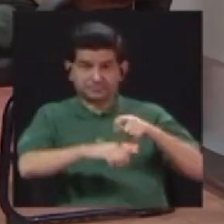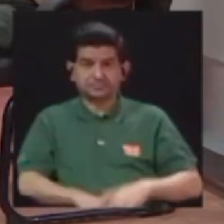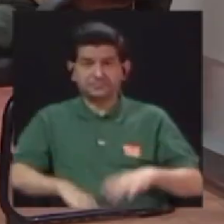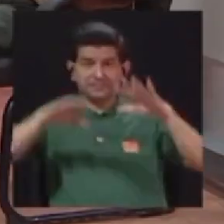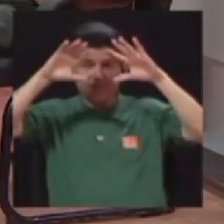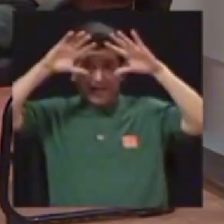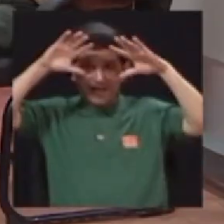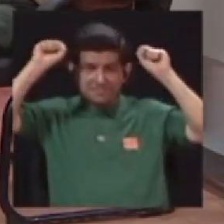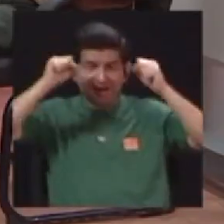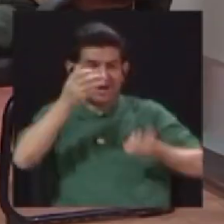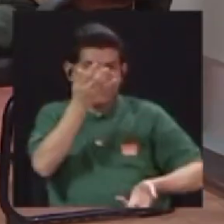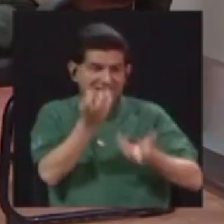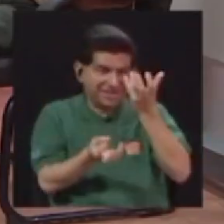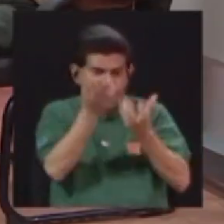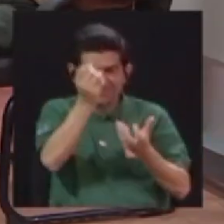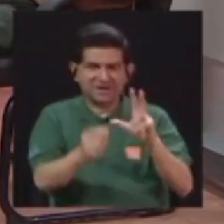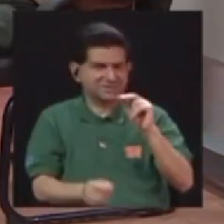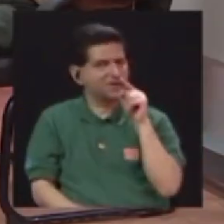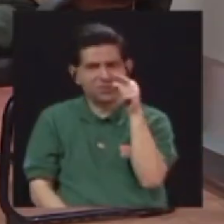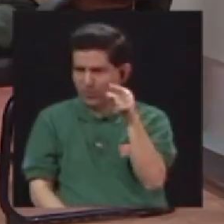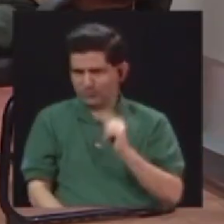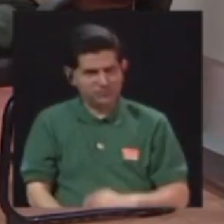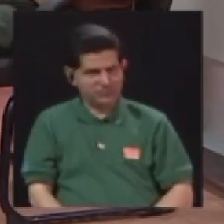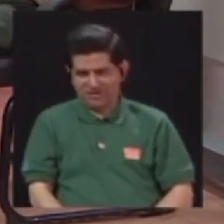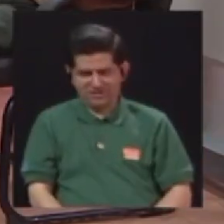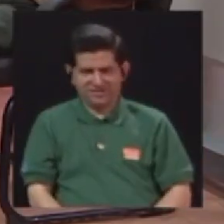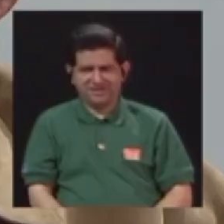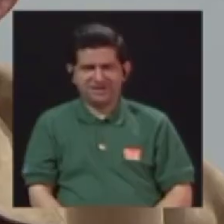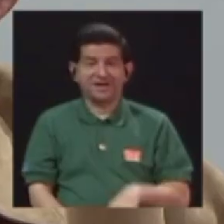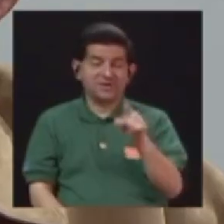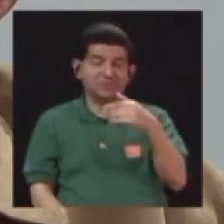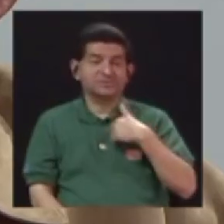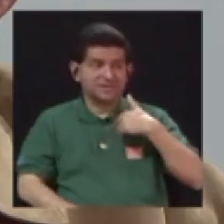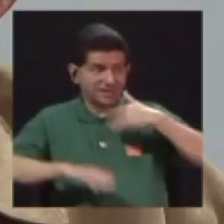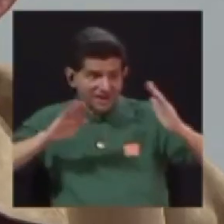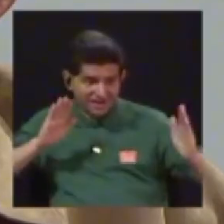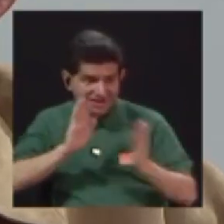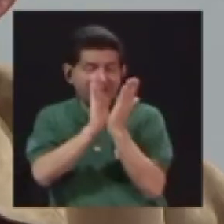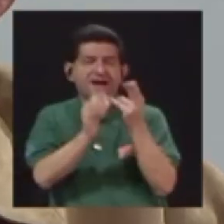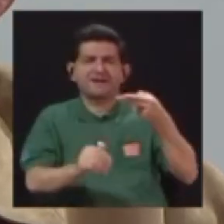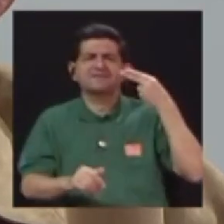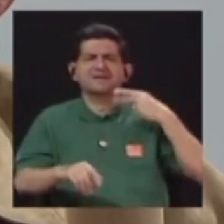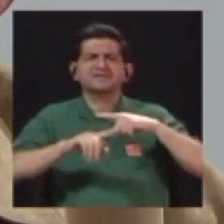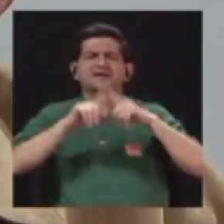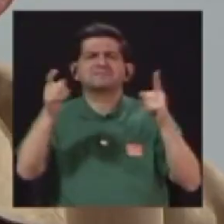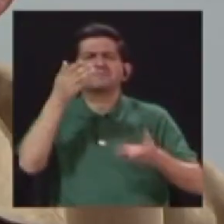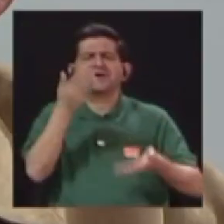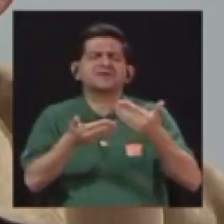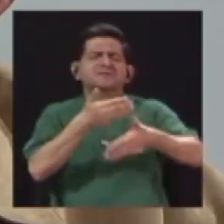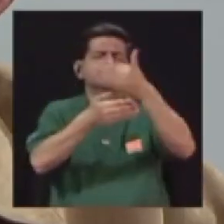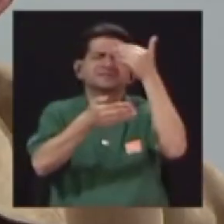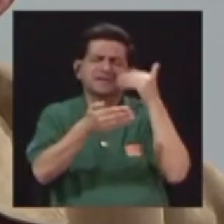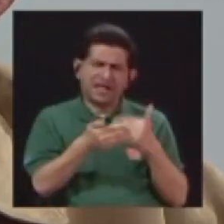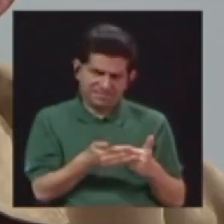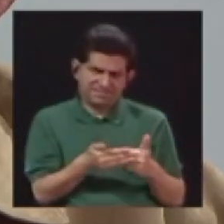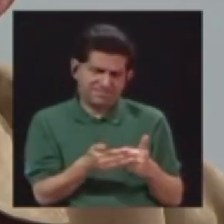no a usted, a Costa Rica se le quemó, y le tocó afrontar toda esa historia, pero tal vez antes de